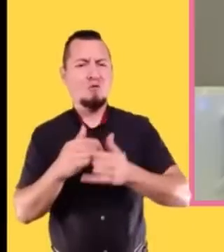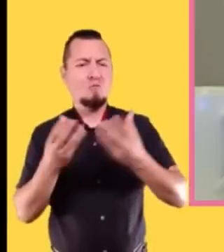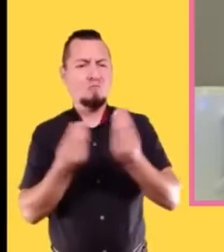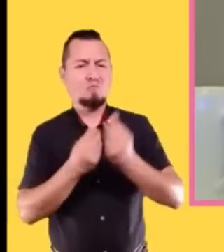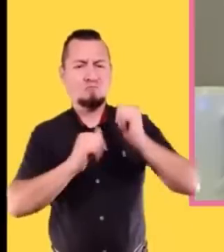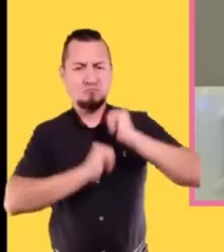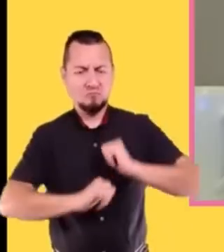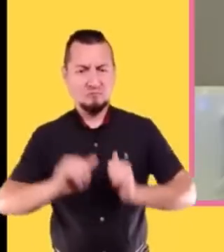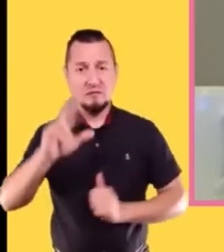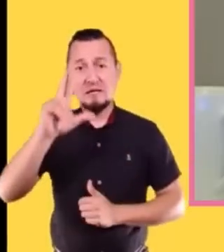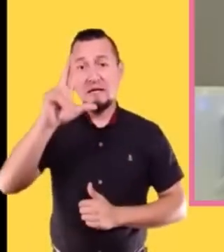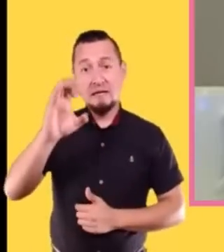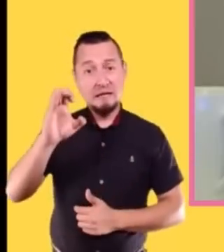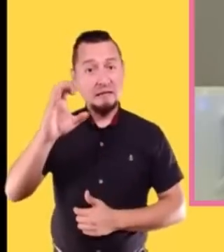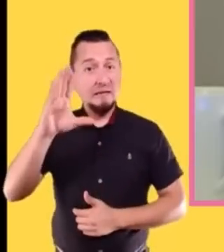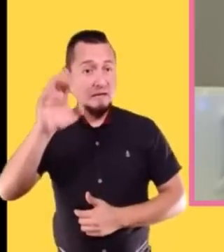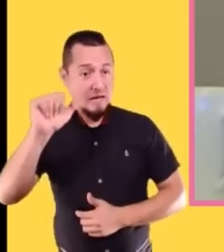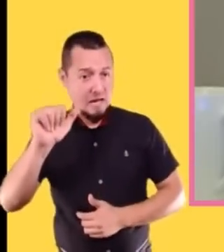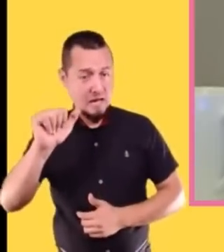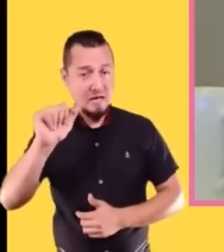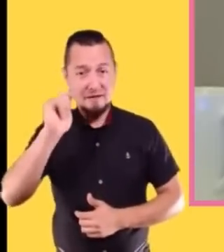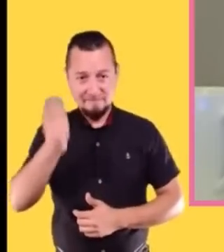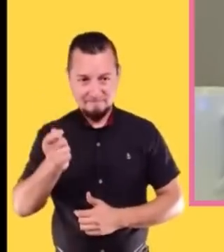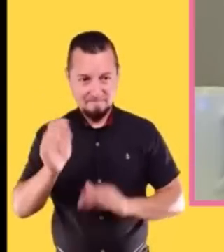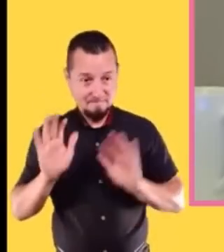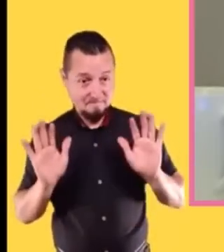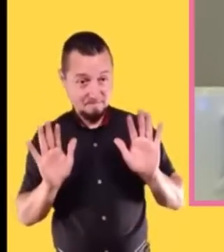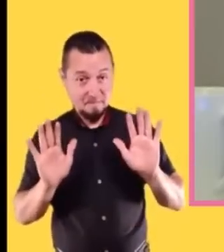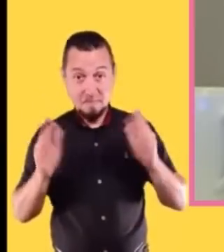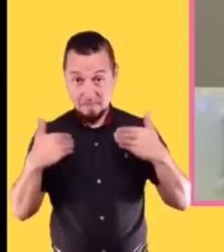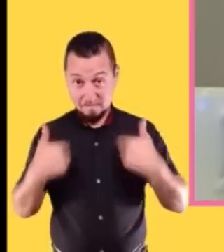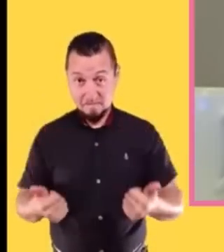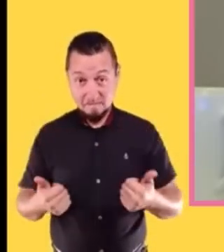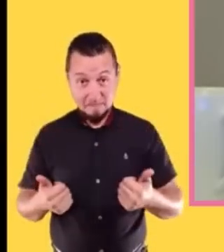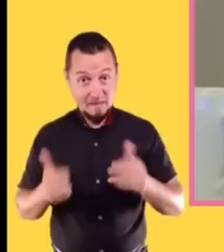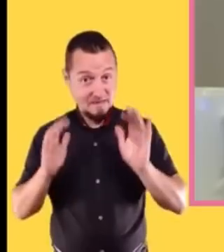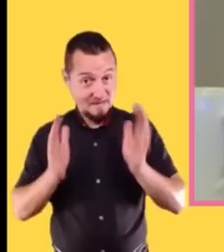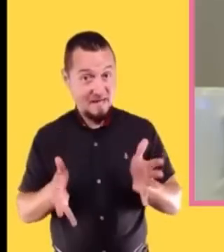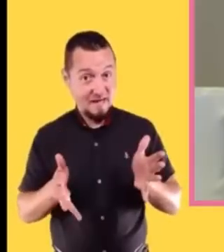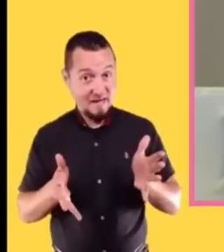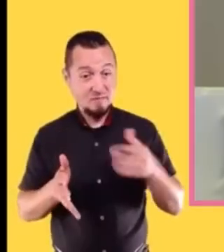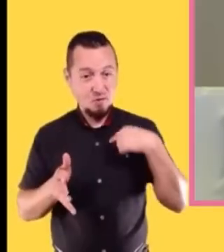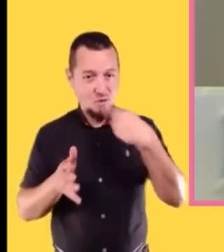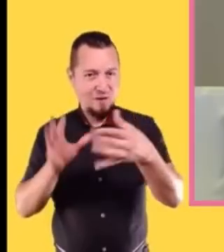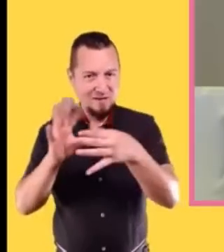Recrea. Entonces, habiendo explicado esto, y también